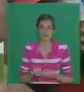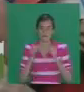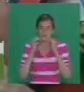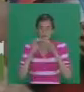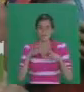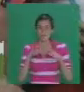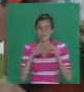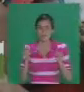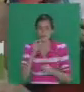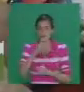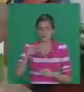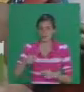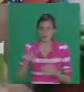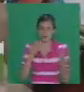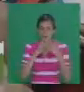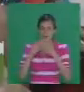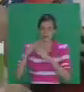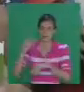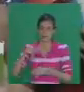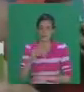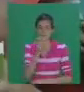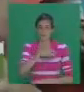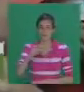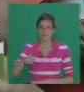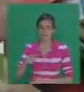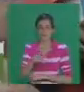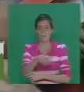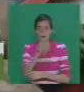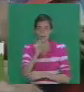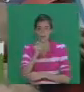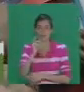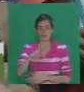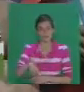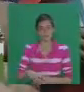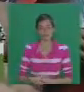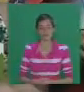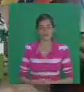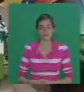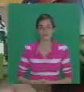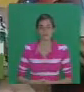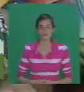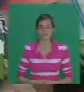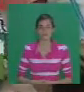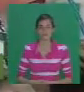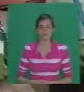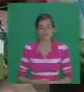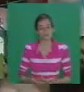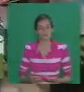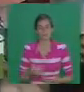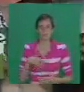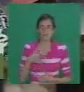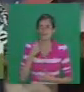beneficio para todos, tanto para la comunidad como para las personas, los pescadores. Y,